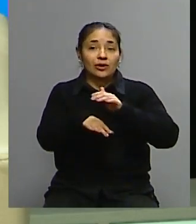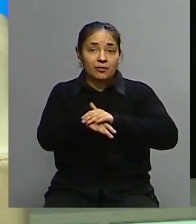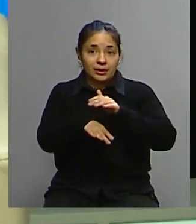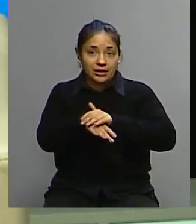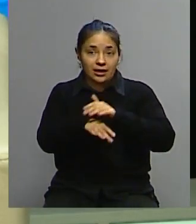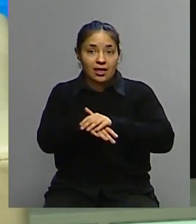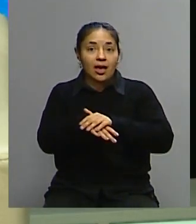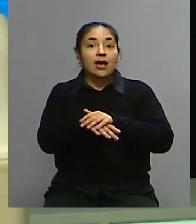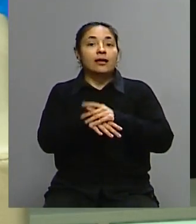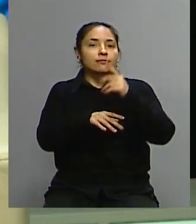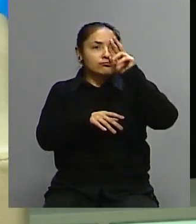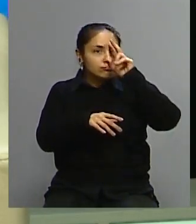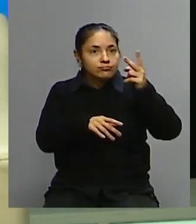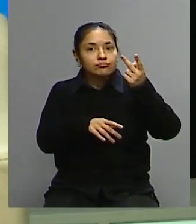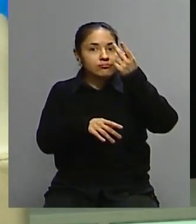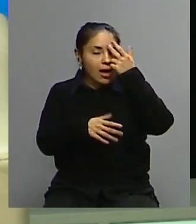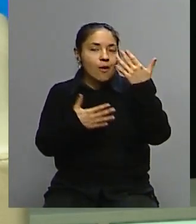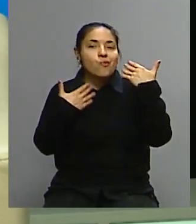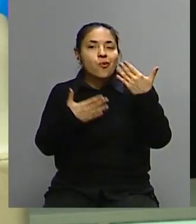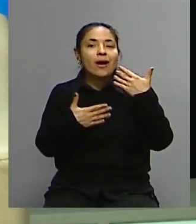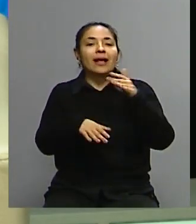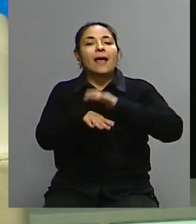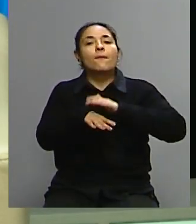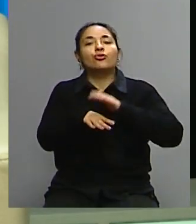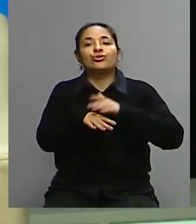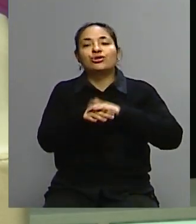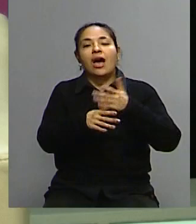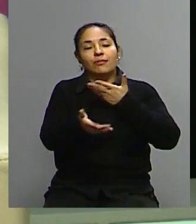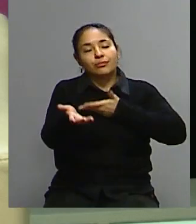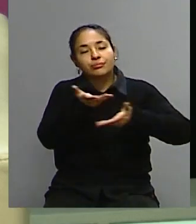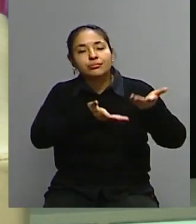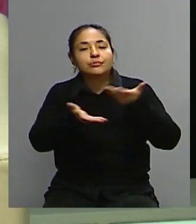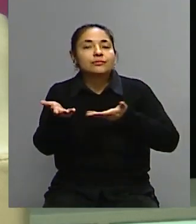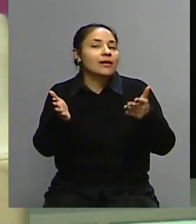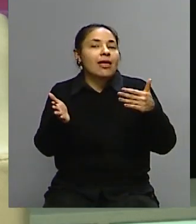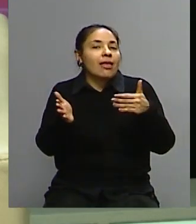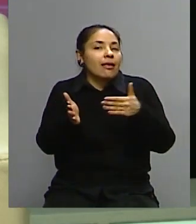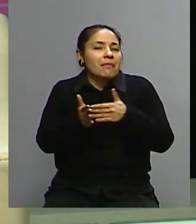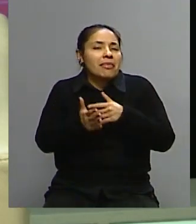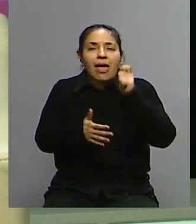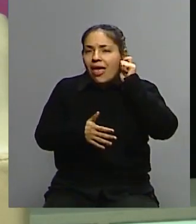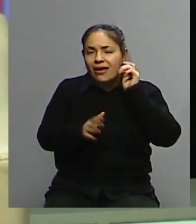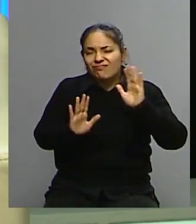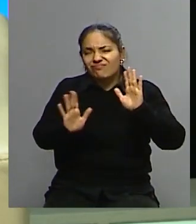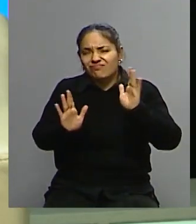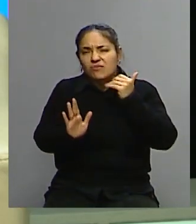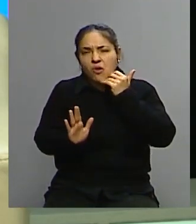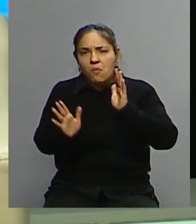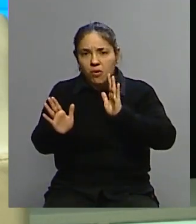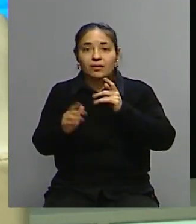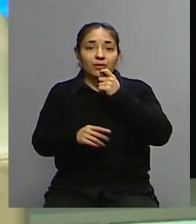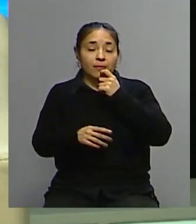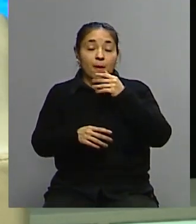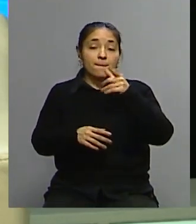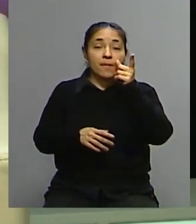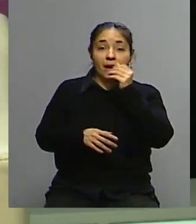trato responsable y un buen trato hacia el otro, independientemente de la edad que tenga o no tenga. Si nosotros estamos pensando que nuestro padre,